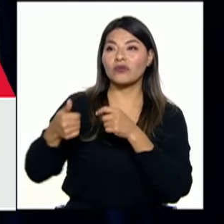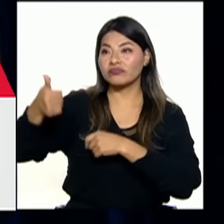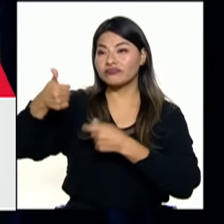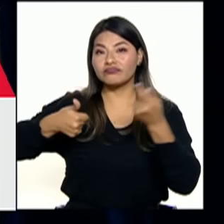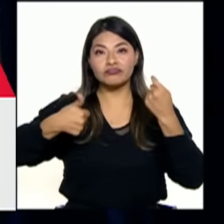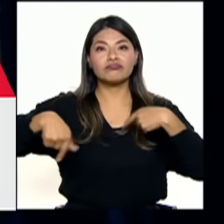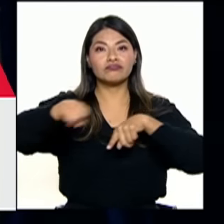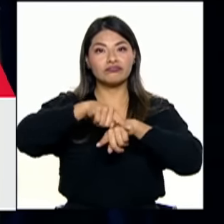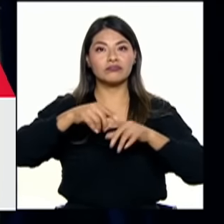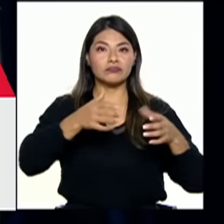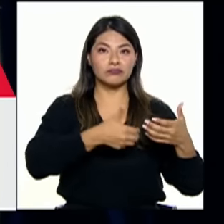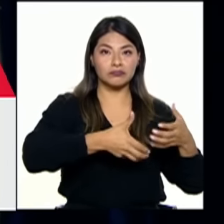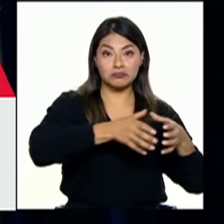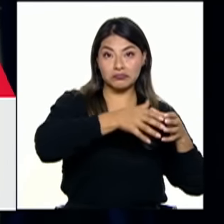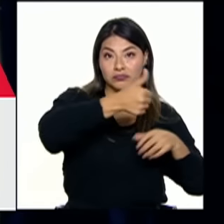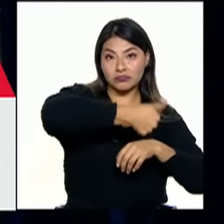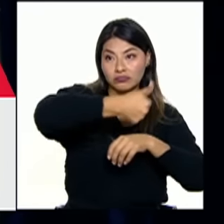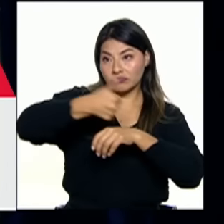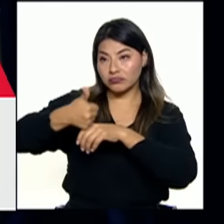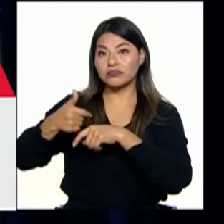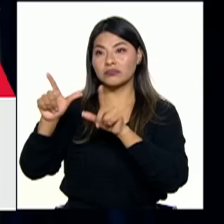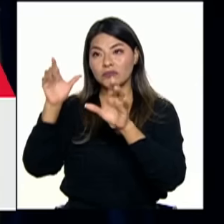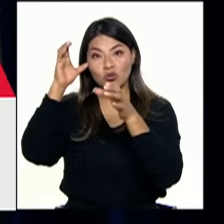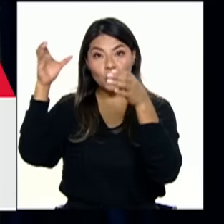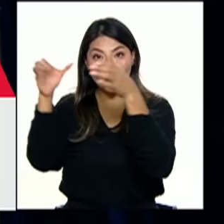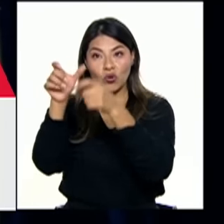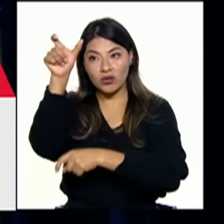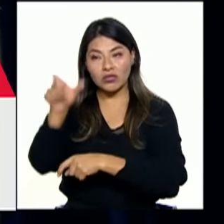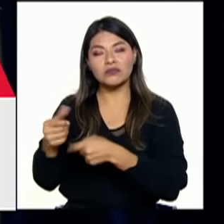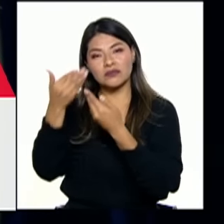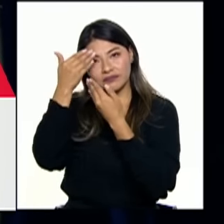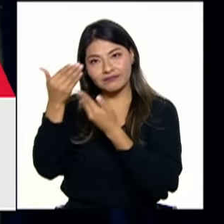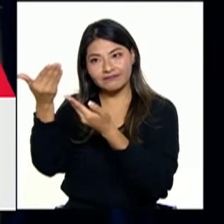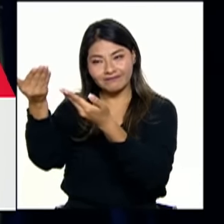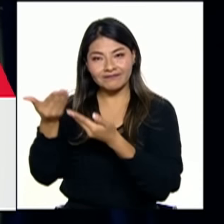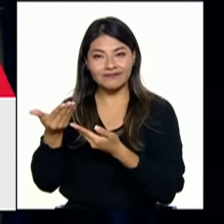Estado, señoras y señores congresistas de la República,